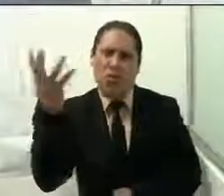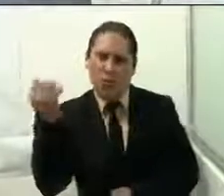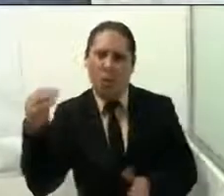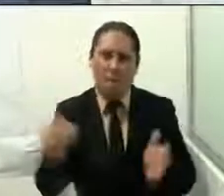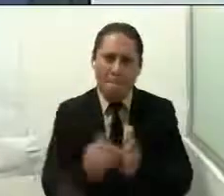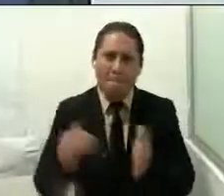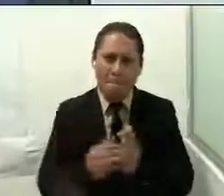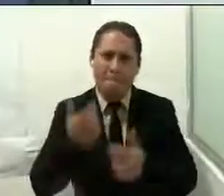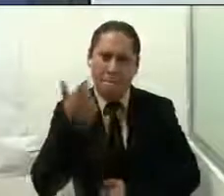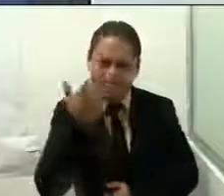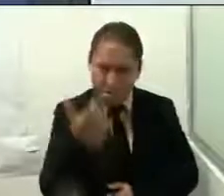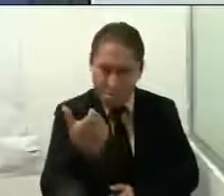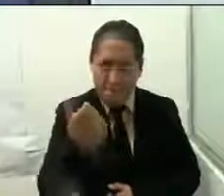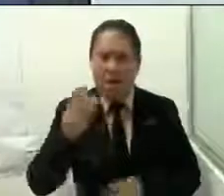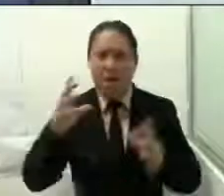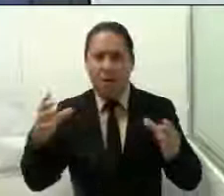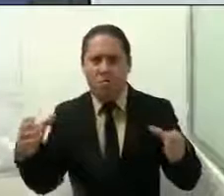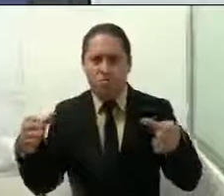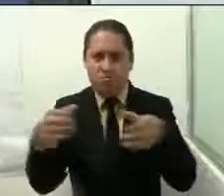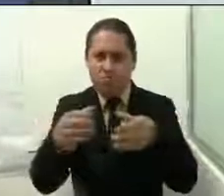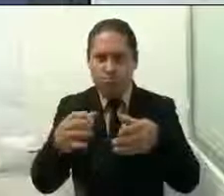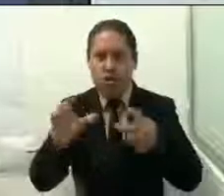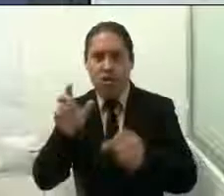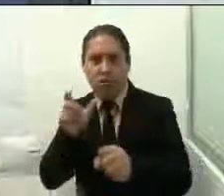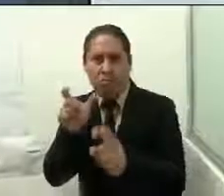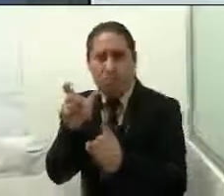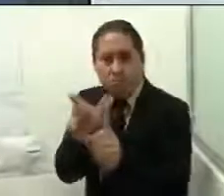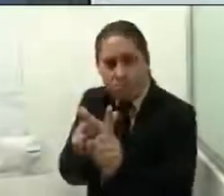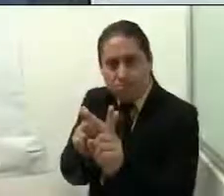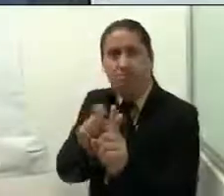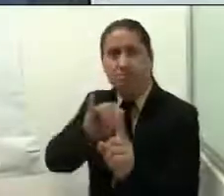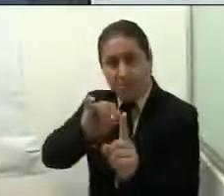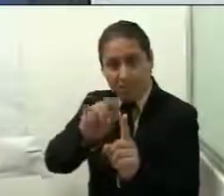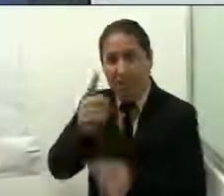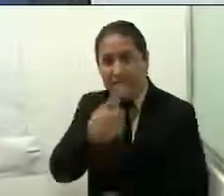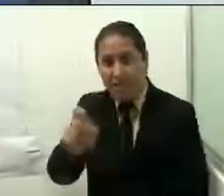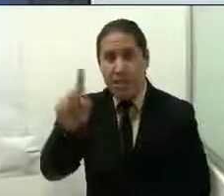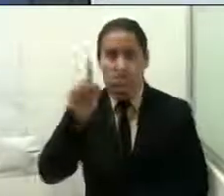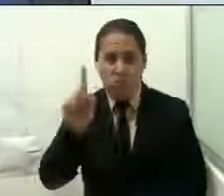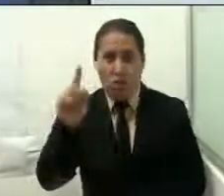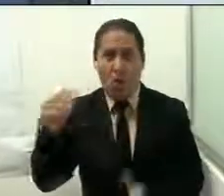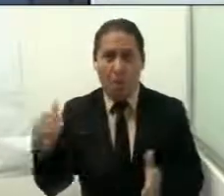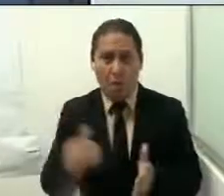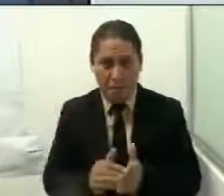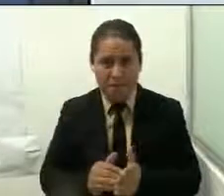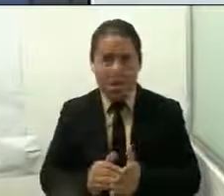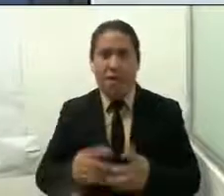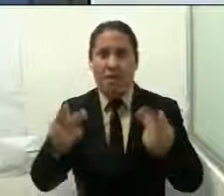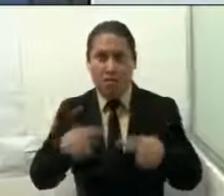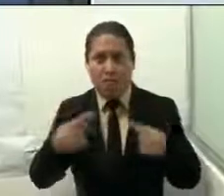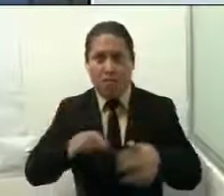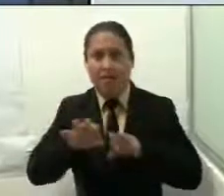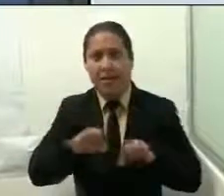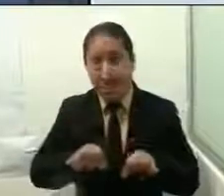pesos en coberturas indemnizando a 101 mil 608 productores